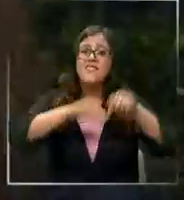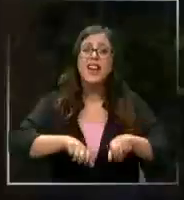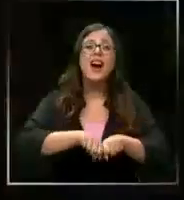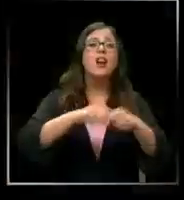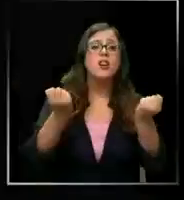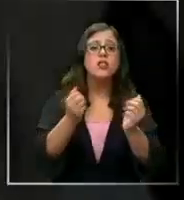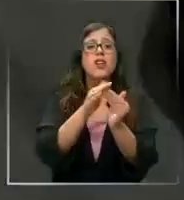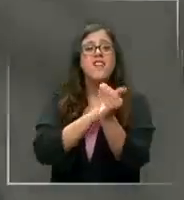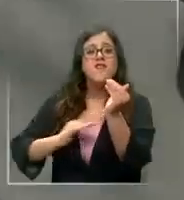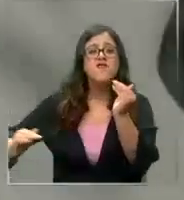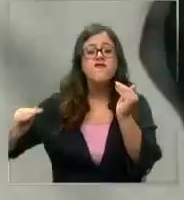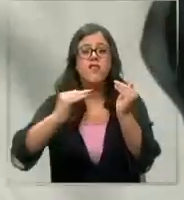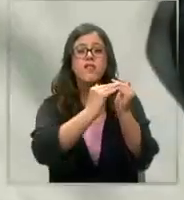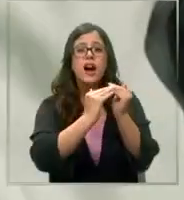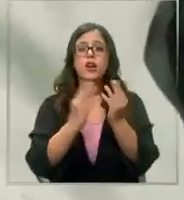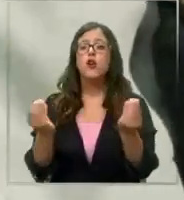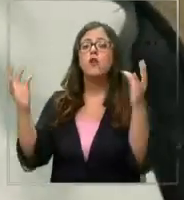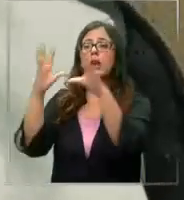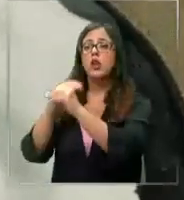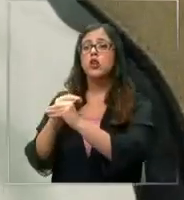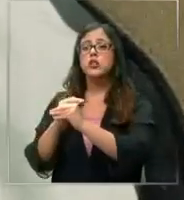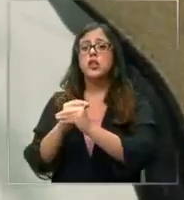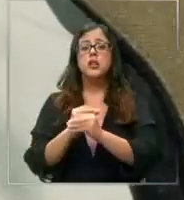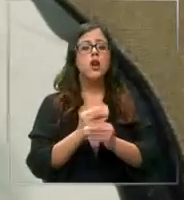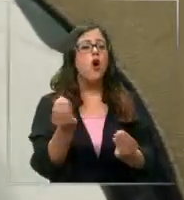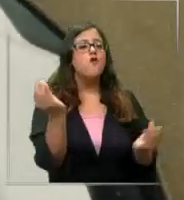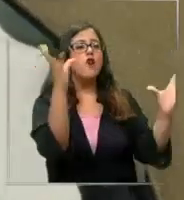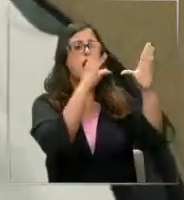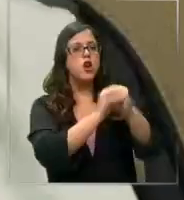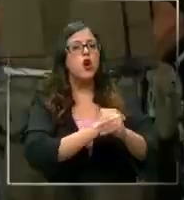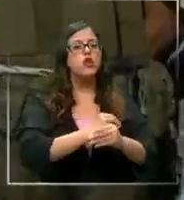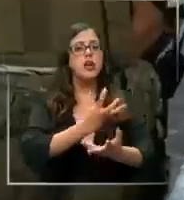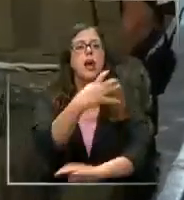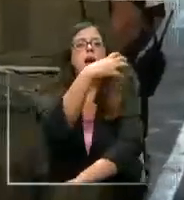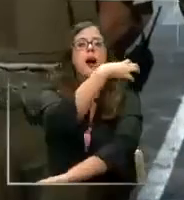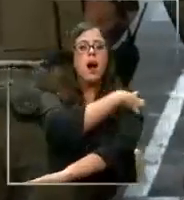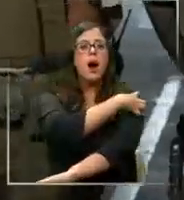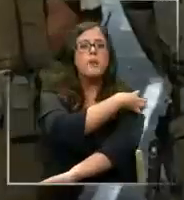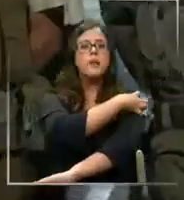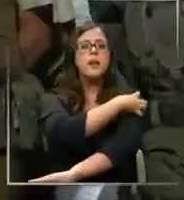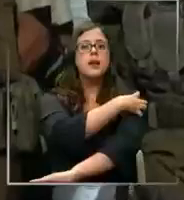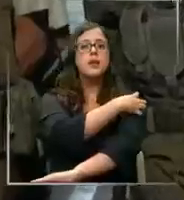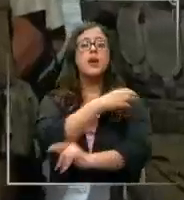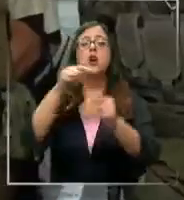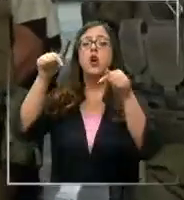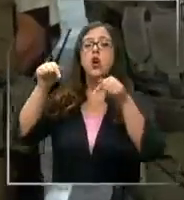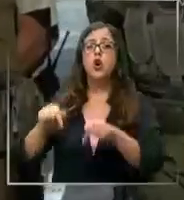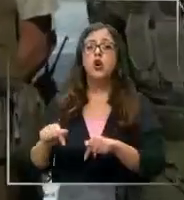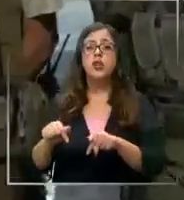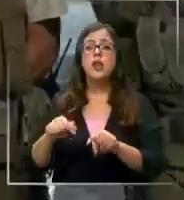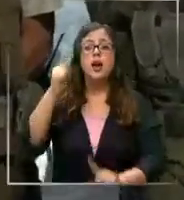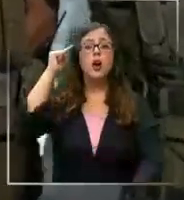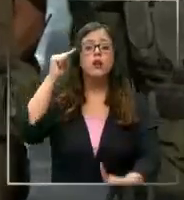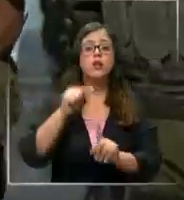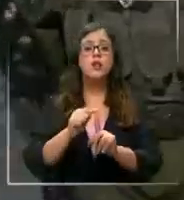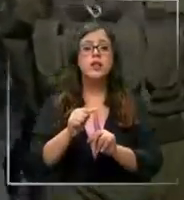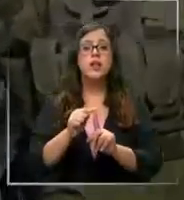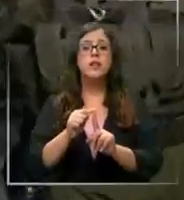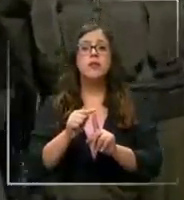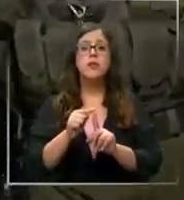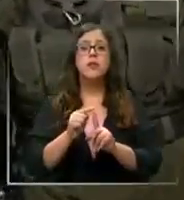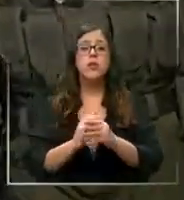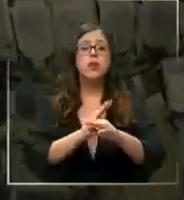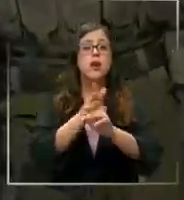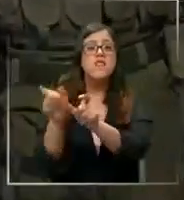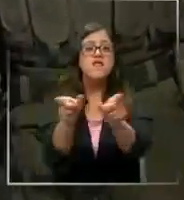destrozar el barrio. Buenas noches. Buenas noches, gente. El día de hoy nos toca la misión de intervenir y